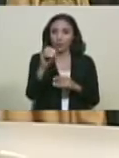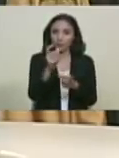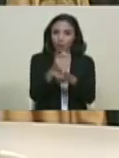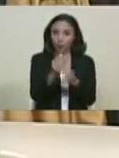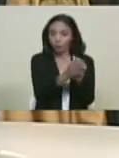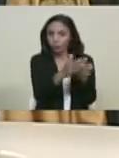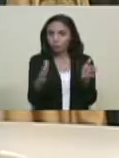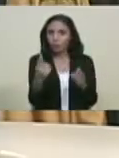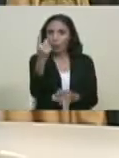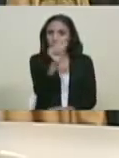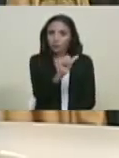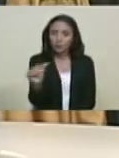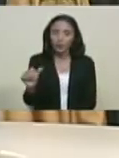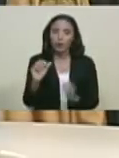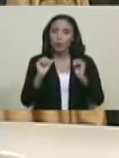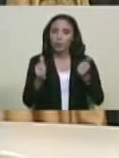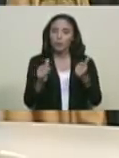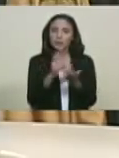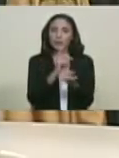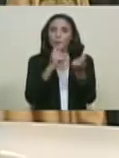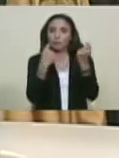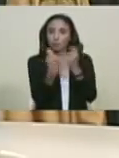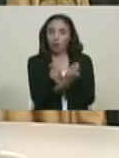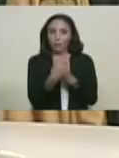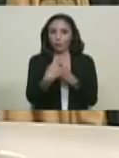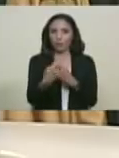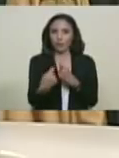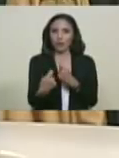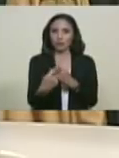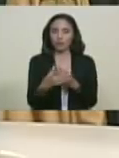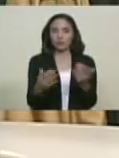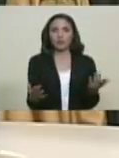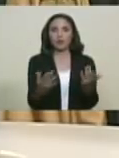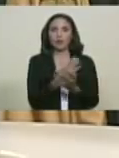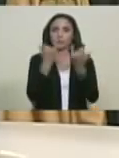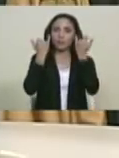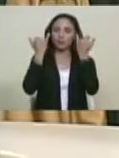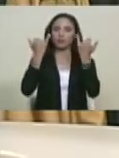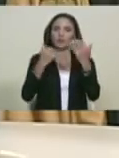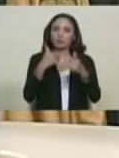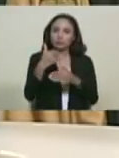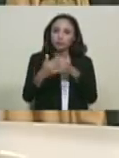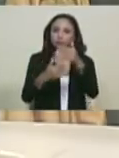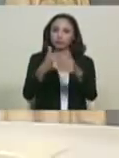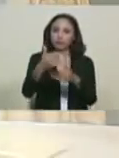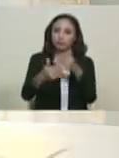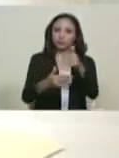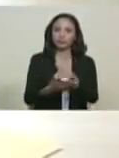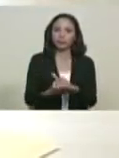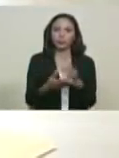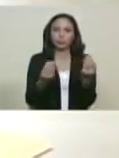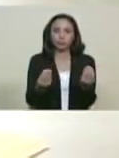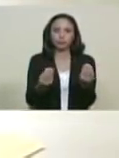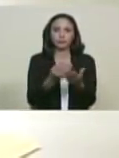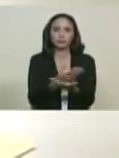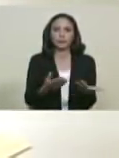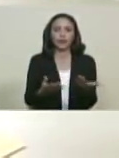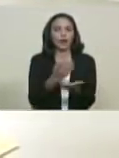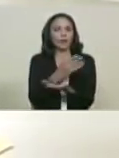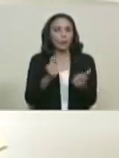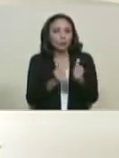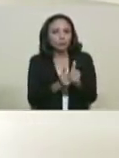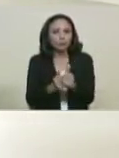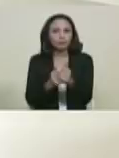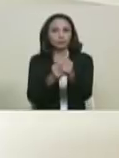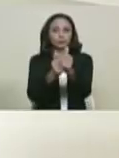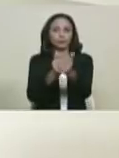inicio de la reconversión monetaria y de las grandes acciones de reconversión económica sean acompañados